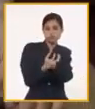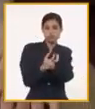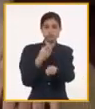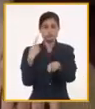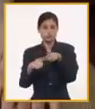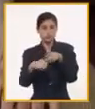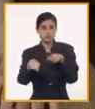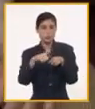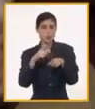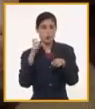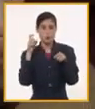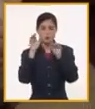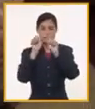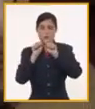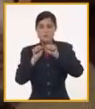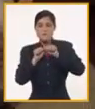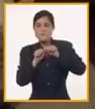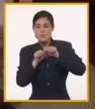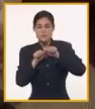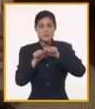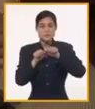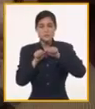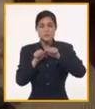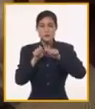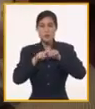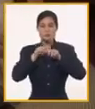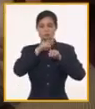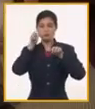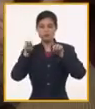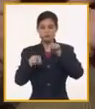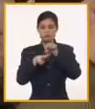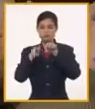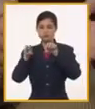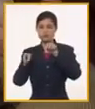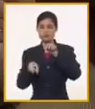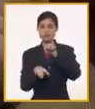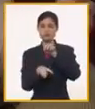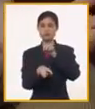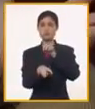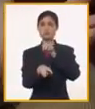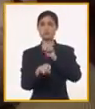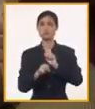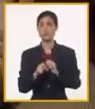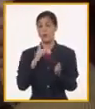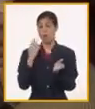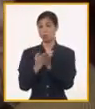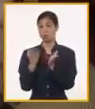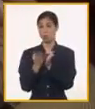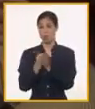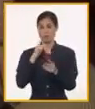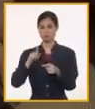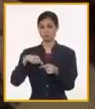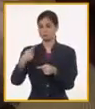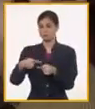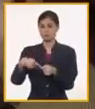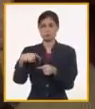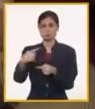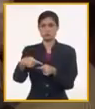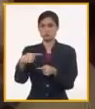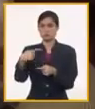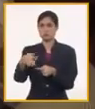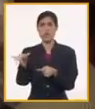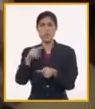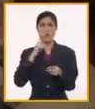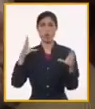bajo, y como que yo iba mucho por ahí, porque iba a estudiar casi todos los días, había veces que había guardias que